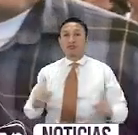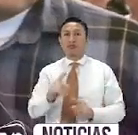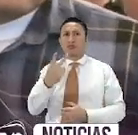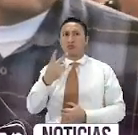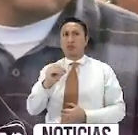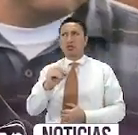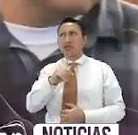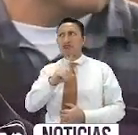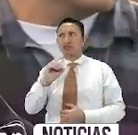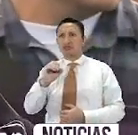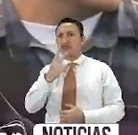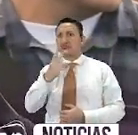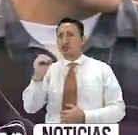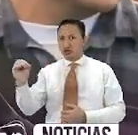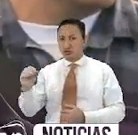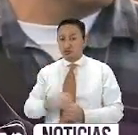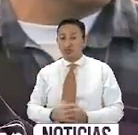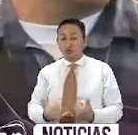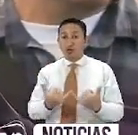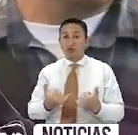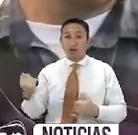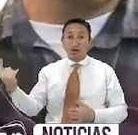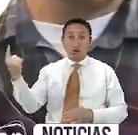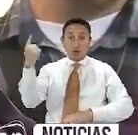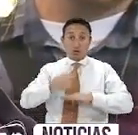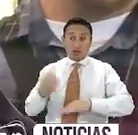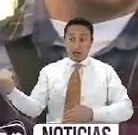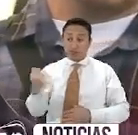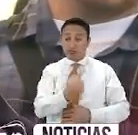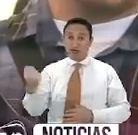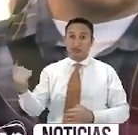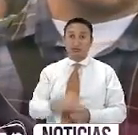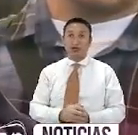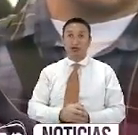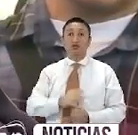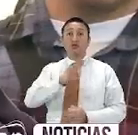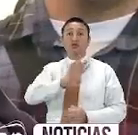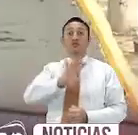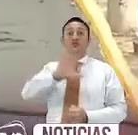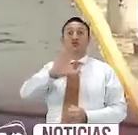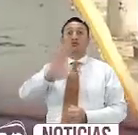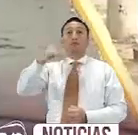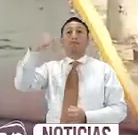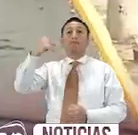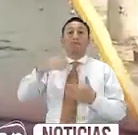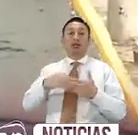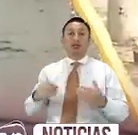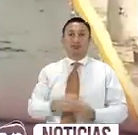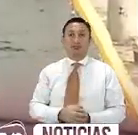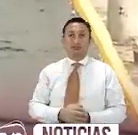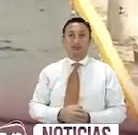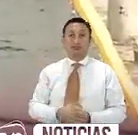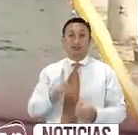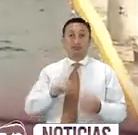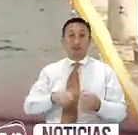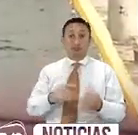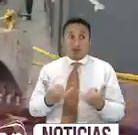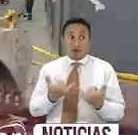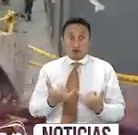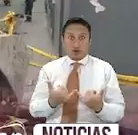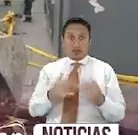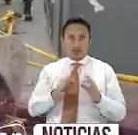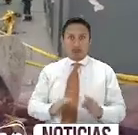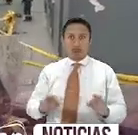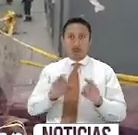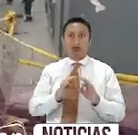20, 100, 200. Hoy tiene 45 millones de viajes. Quito atraviesa un momento clave en la movilidad, pues